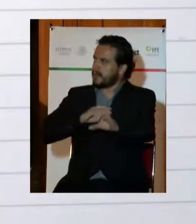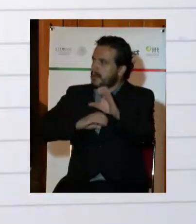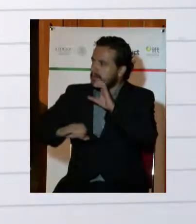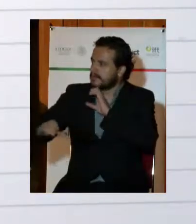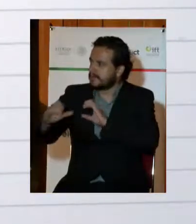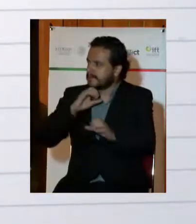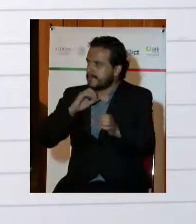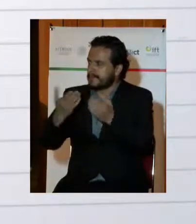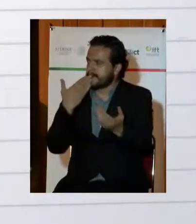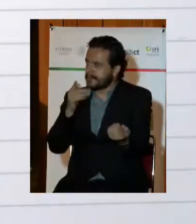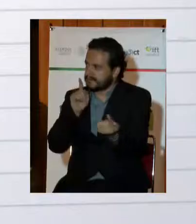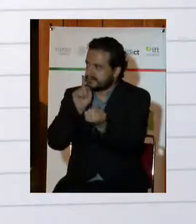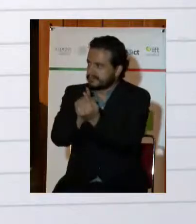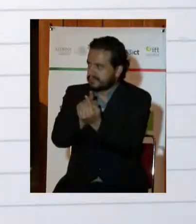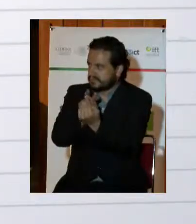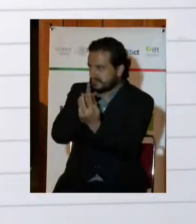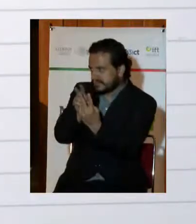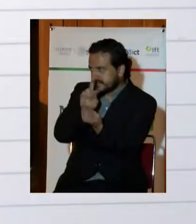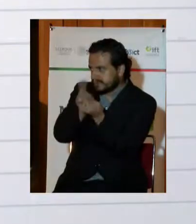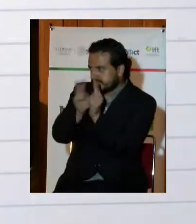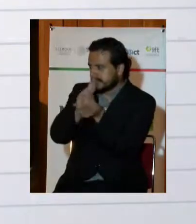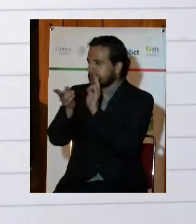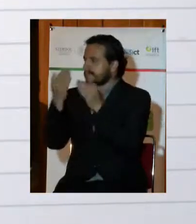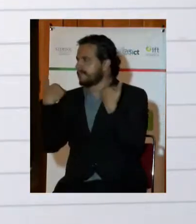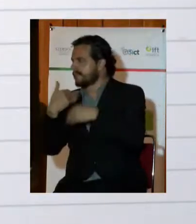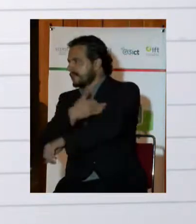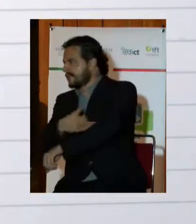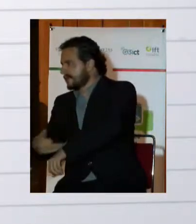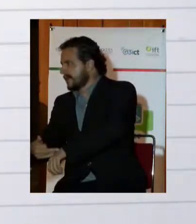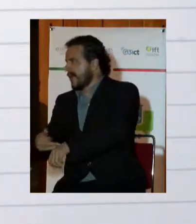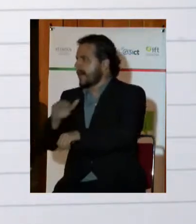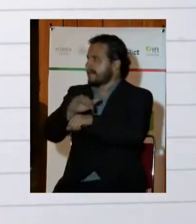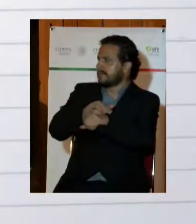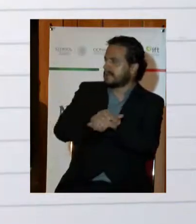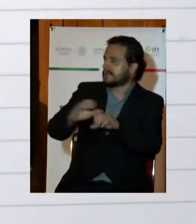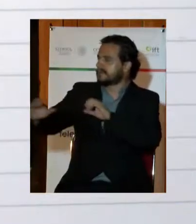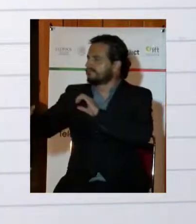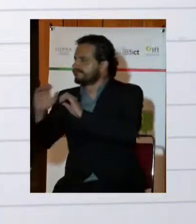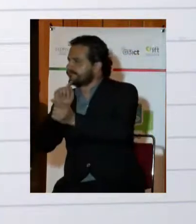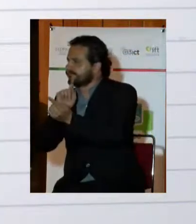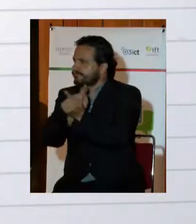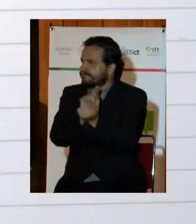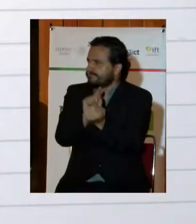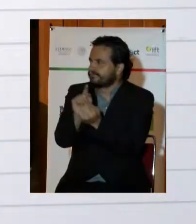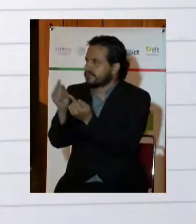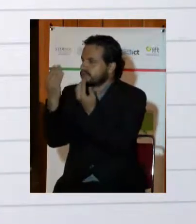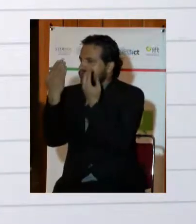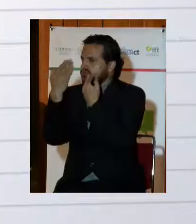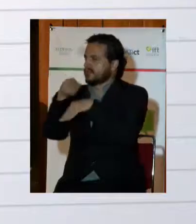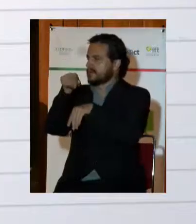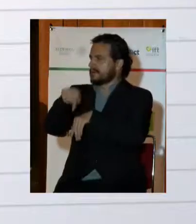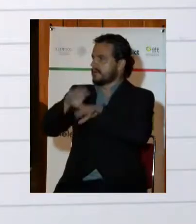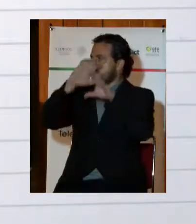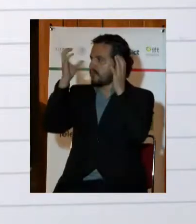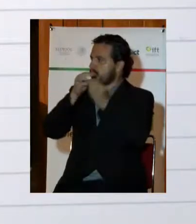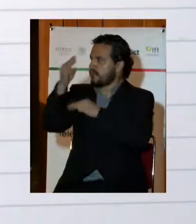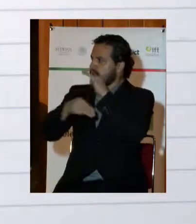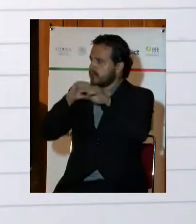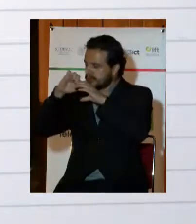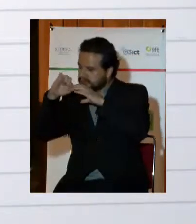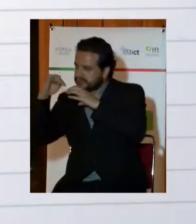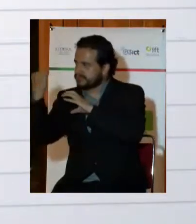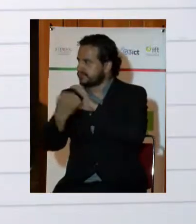tenemos cerca, comunicar a los que tienen poder de decisión sobre la existencia de este mundo que es, a través de las tecnologías, inclusión total,